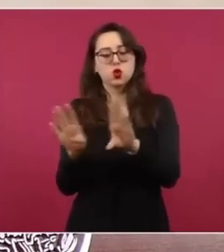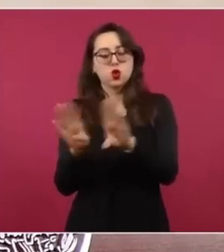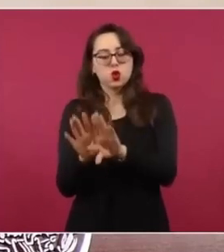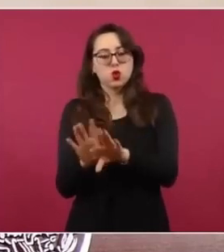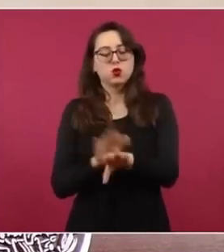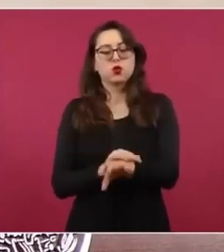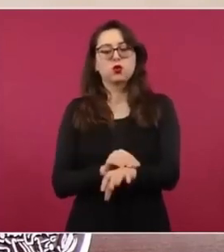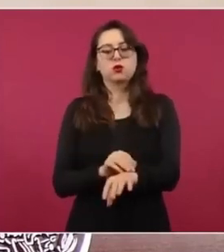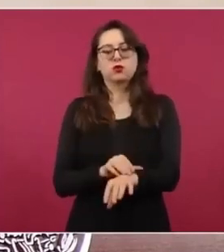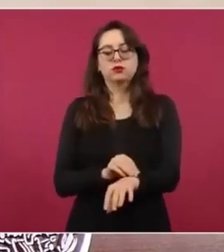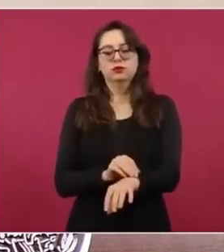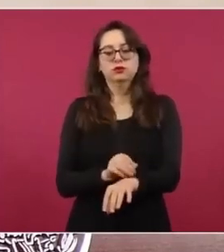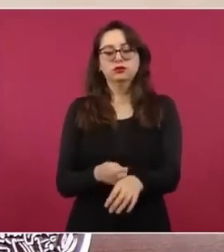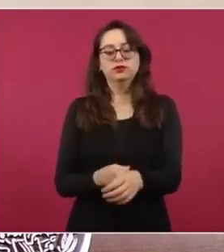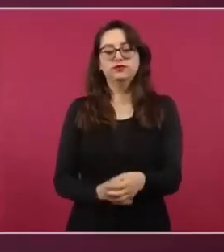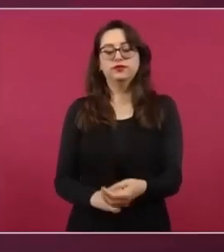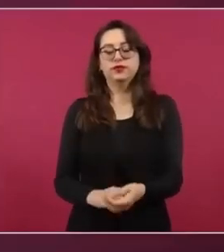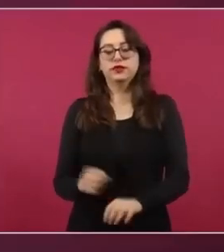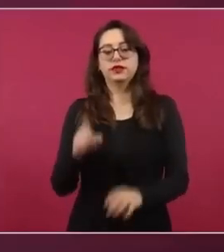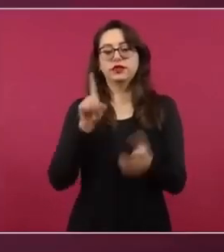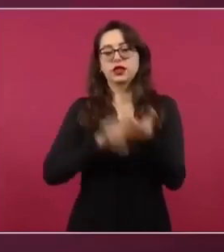para servidores públicos,